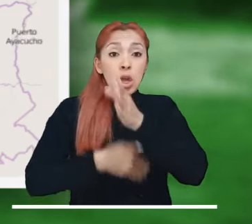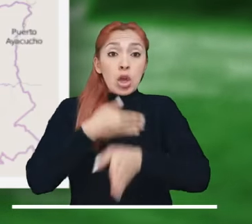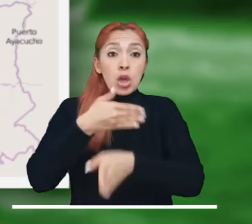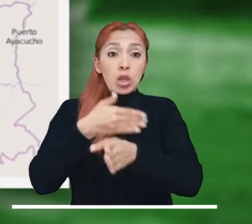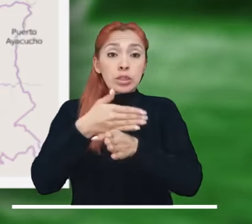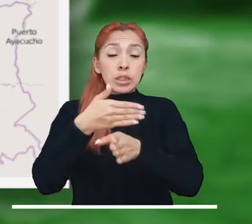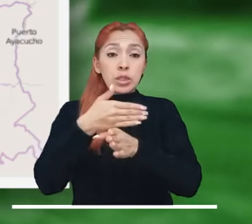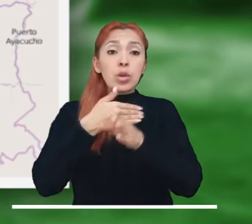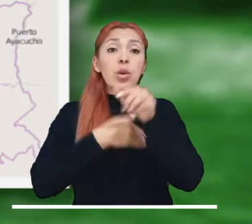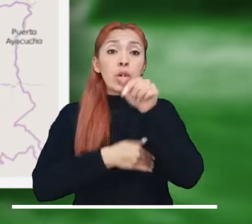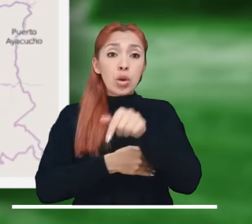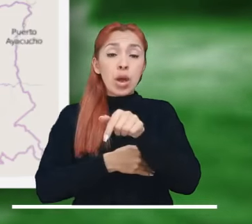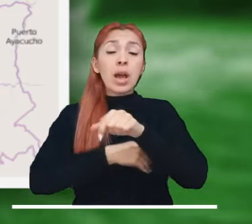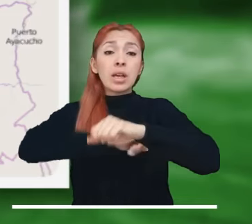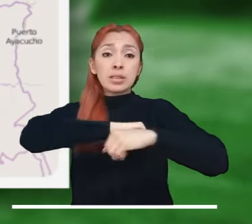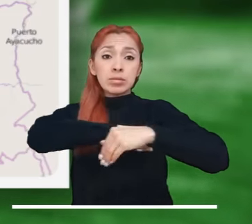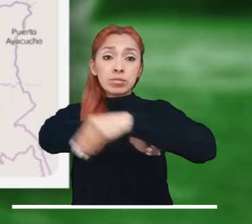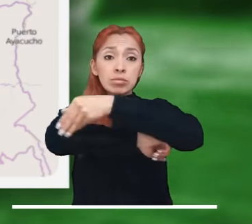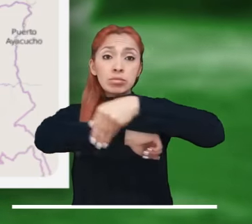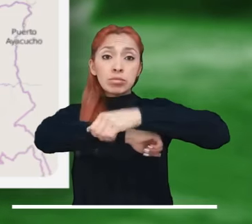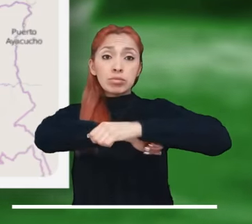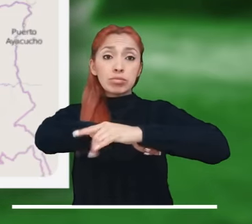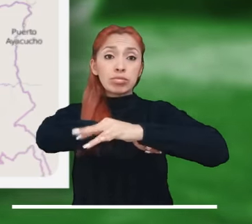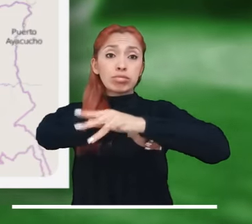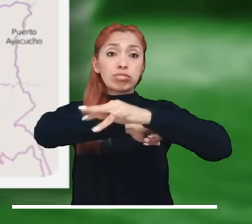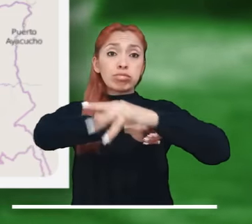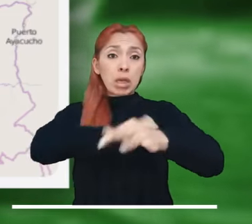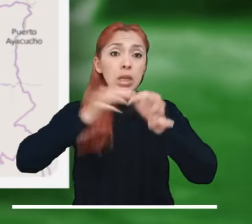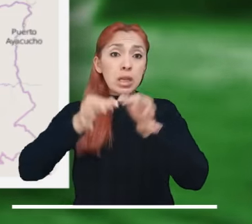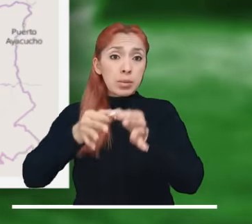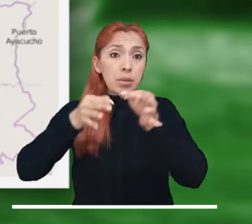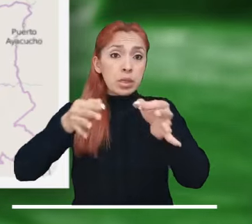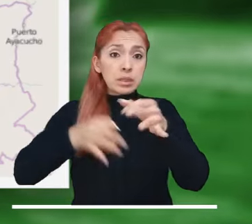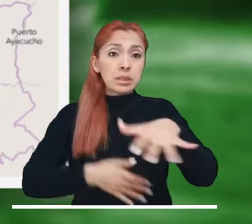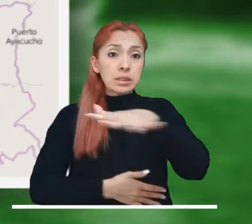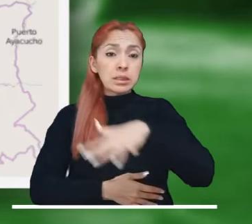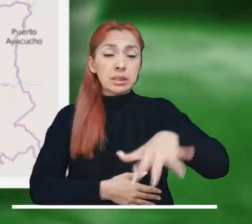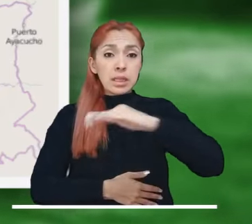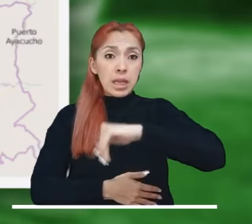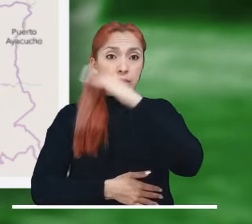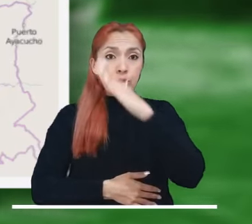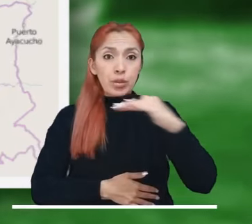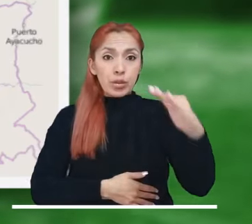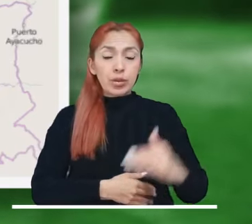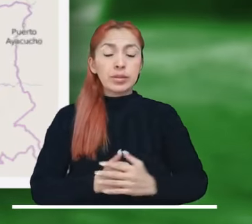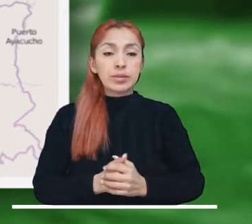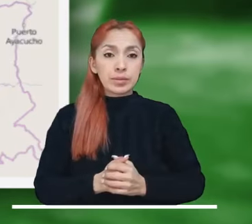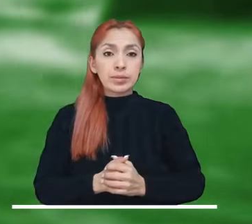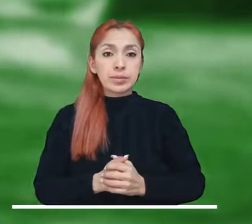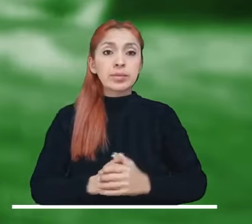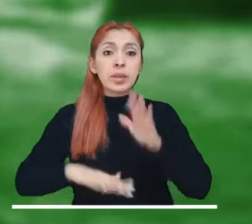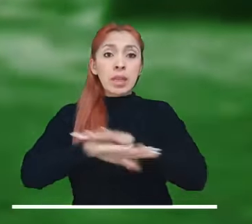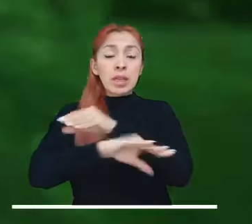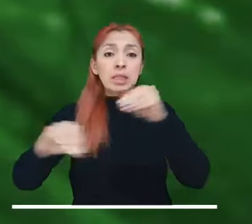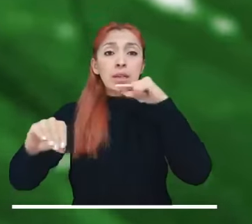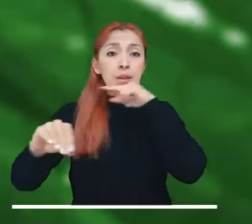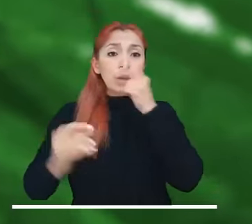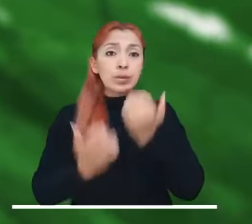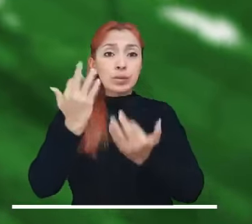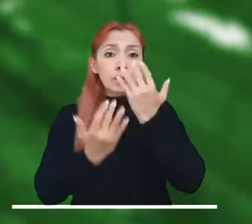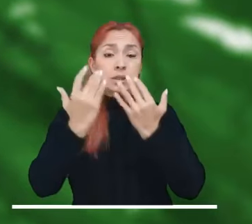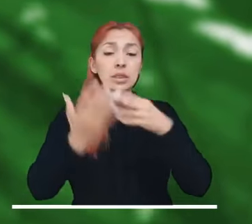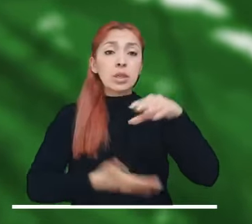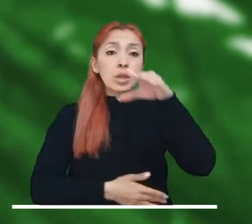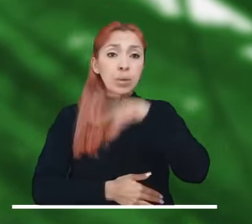Cesar en La Guajira debido a las lluvias variadas. También persisten los desbordamientos de varios caños en San Miguel